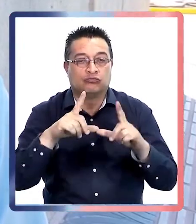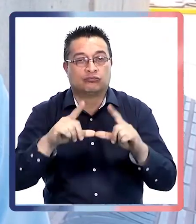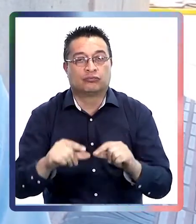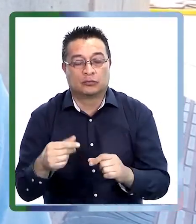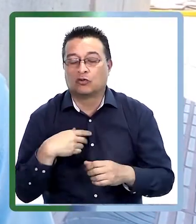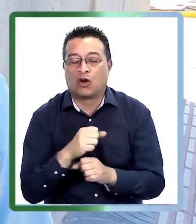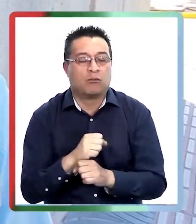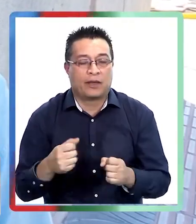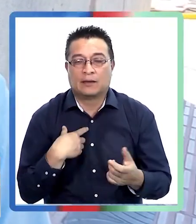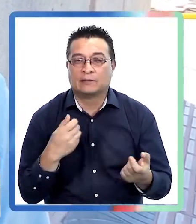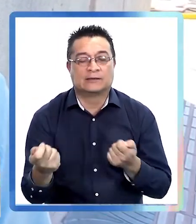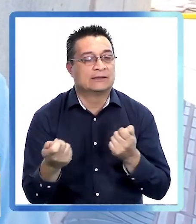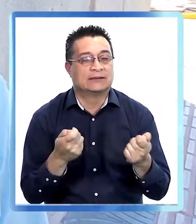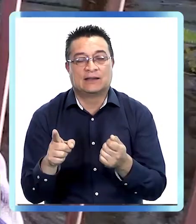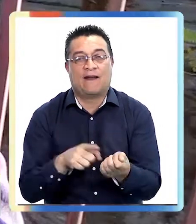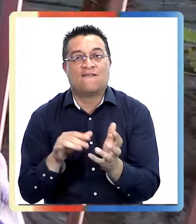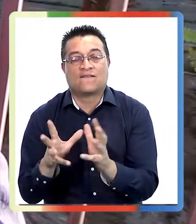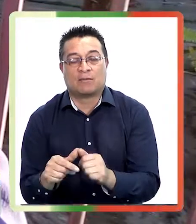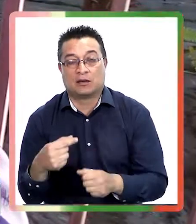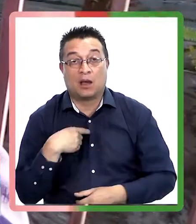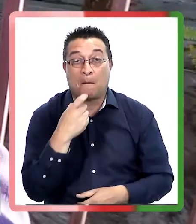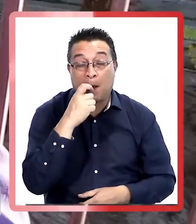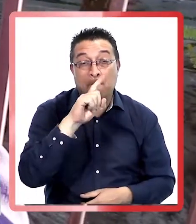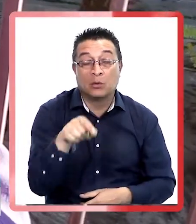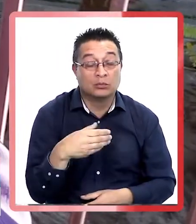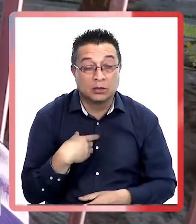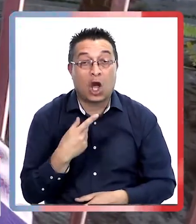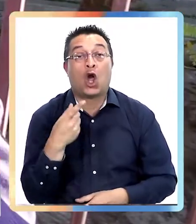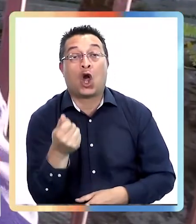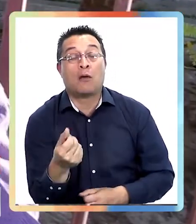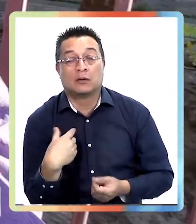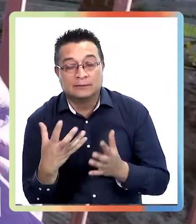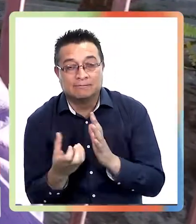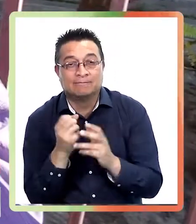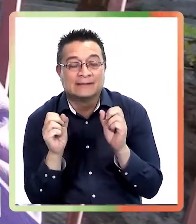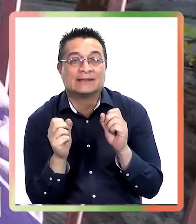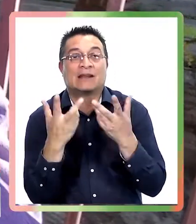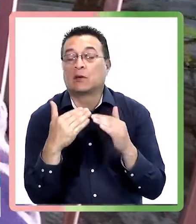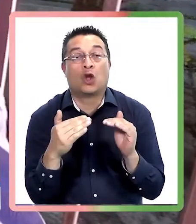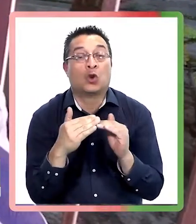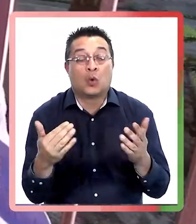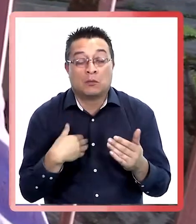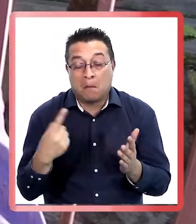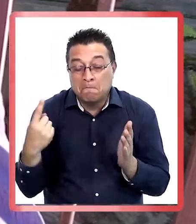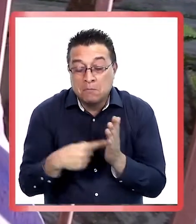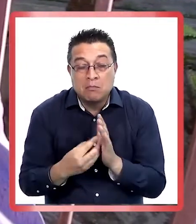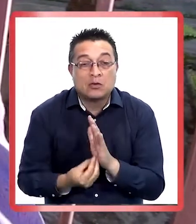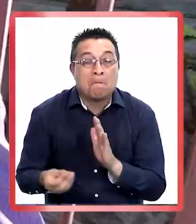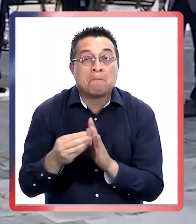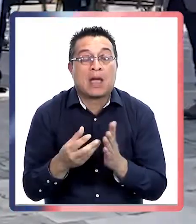Está siendo insostenible para muchas familias. El de 11 pregunté para comprarlo, para recuperar algo, casi lo mismo, por 1.000 pesos